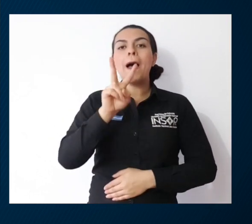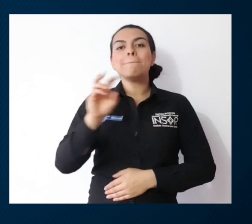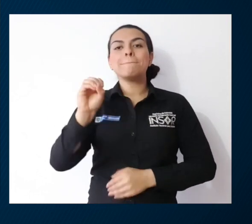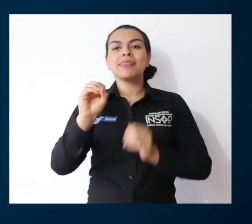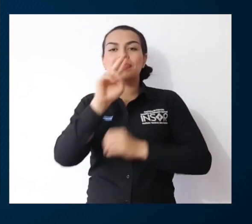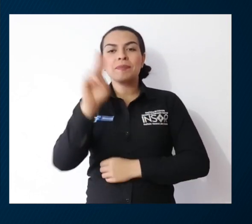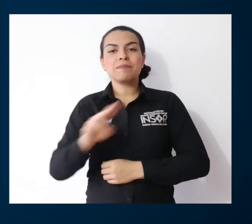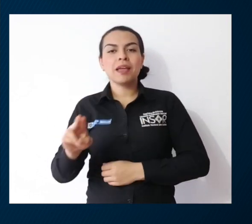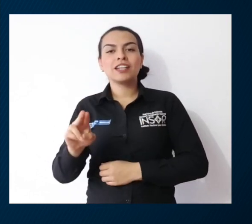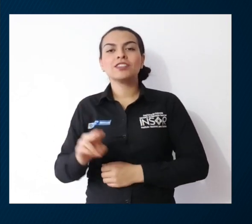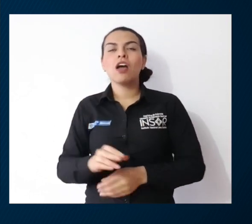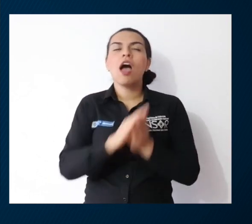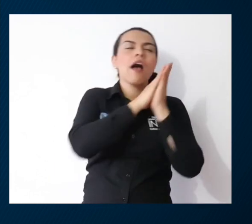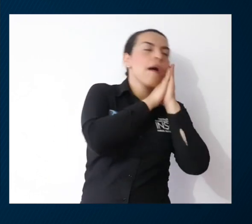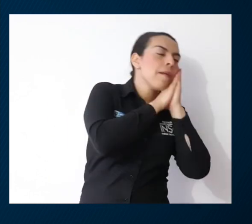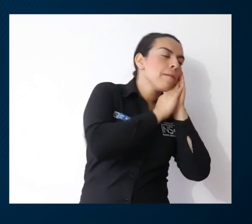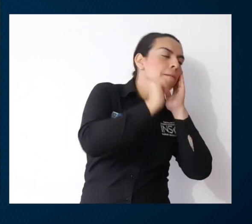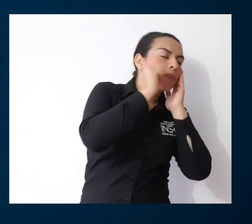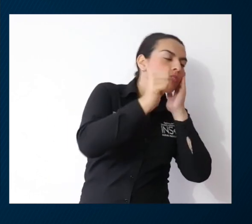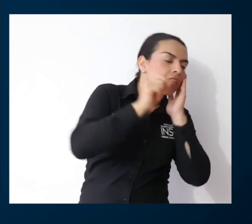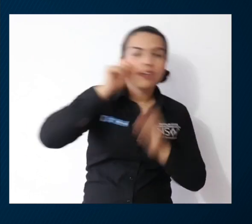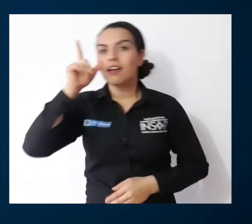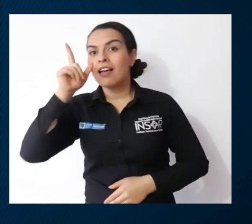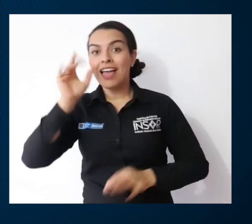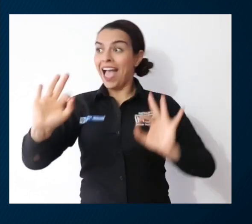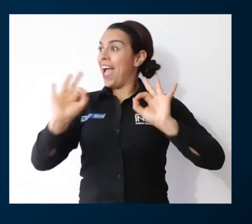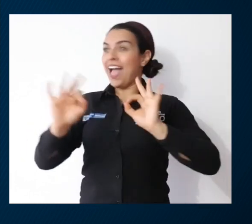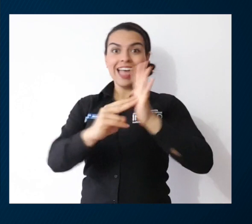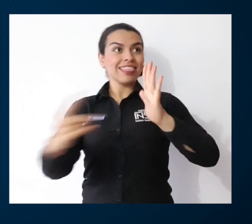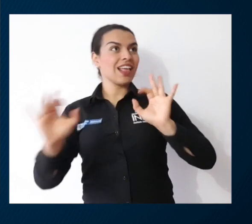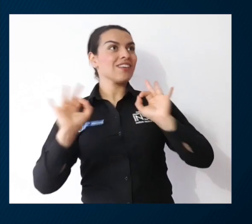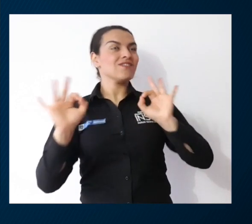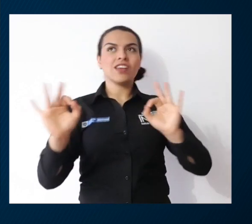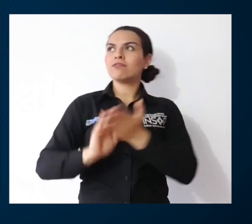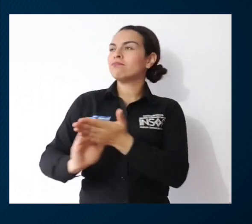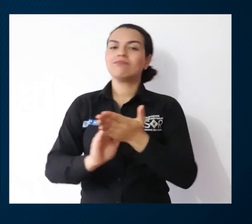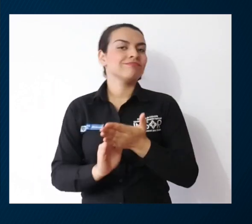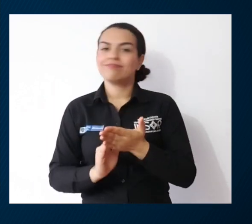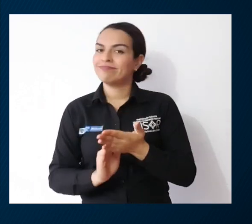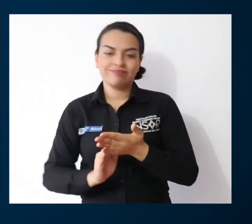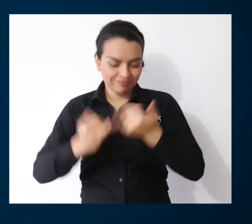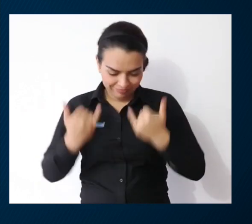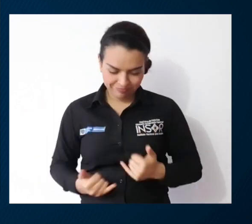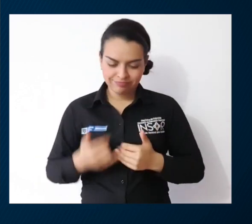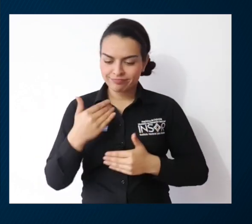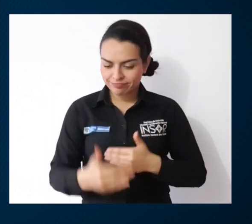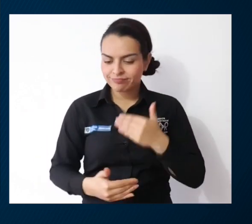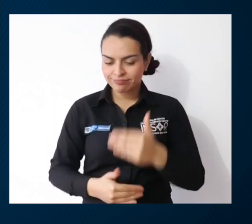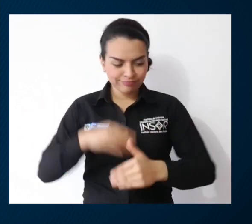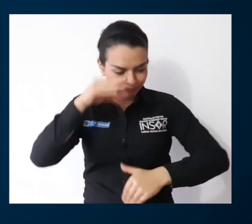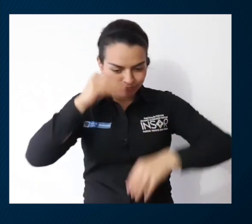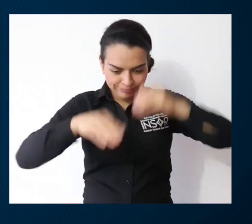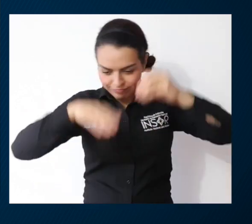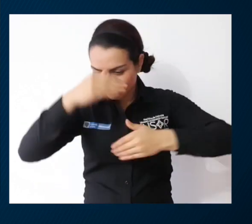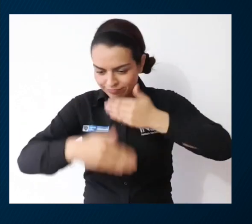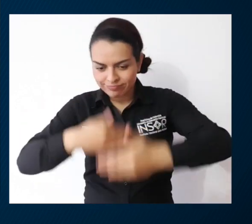sistema educativo rígido y nos levantamos el 21 con todas las necesidades resueltas. Lo estamos aprendiendo a hacer sobre la marcha, pero es